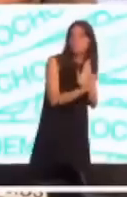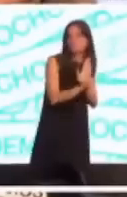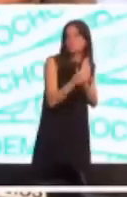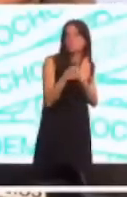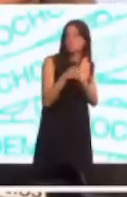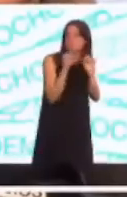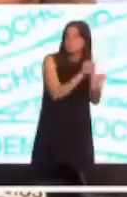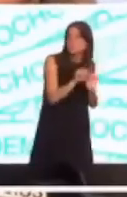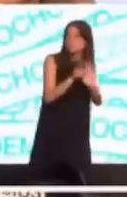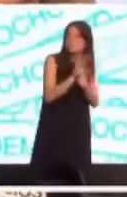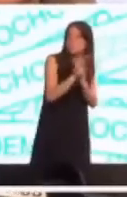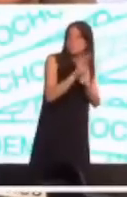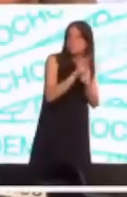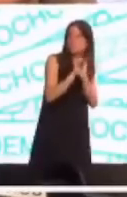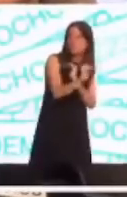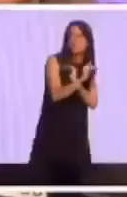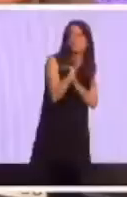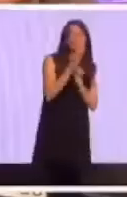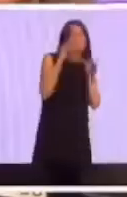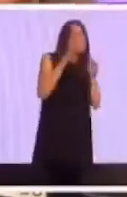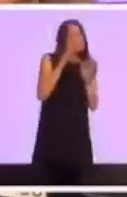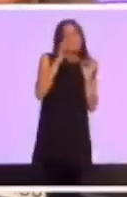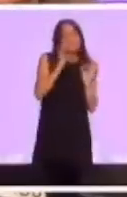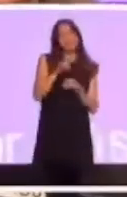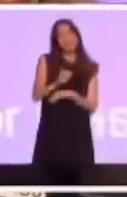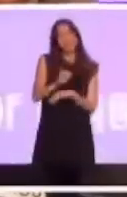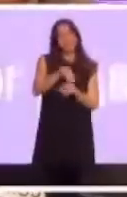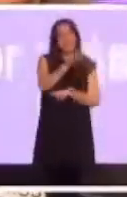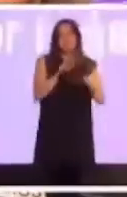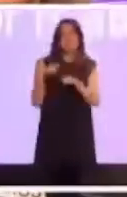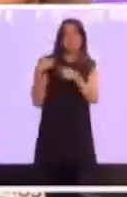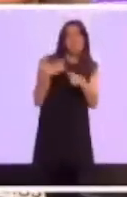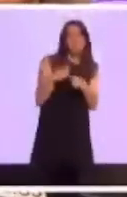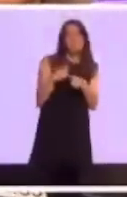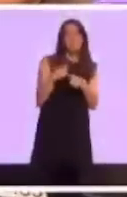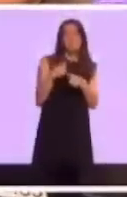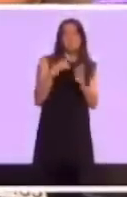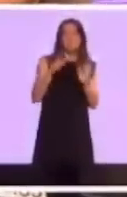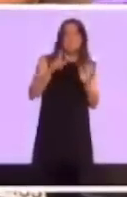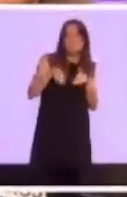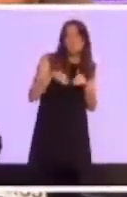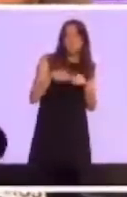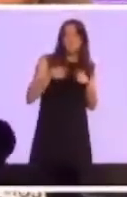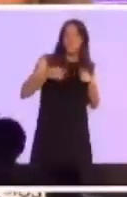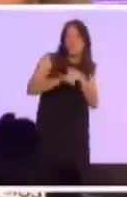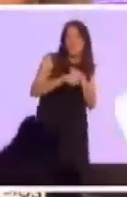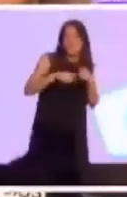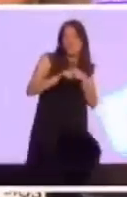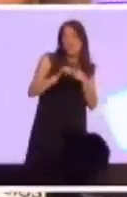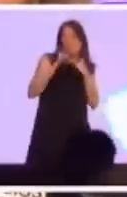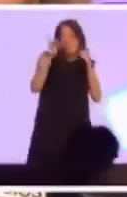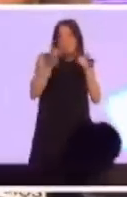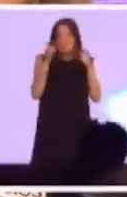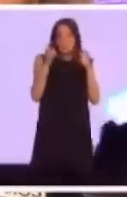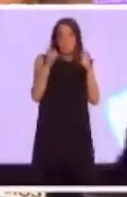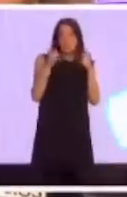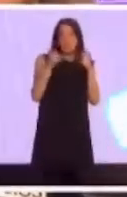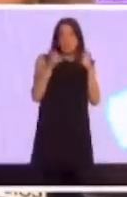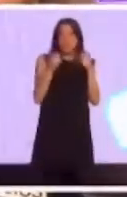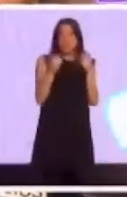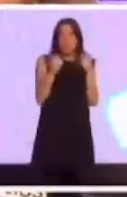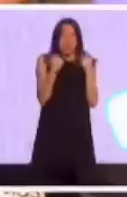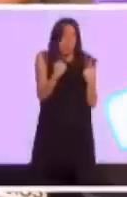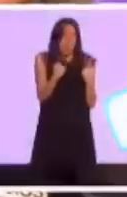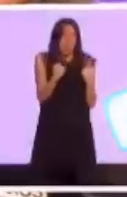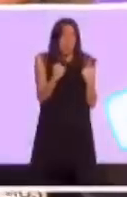Estado porque siempre Hay riesgo de que los reaccionarios se cuelen Por alguno de los agujeros que su poder